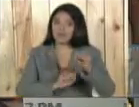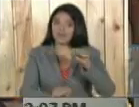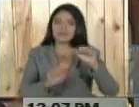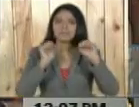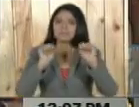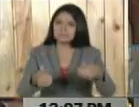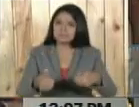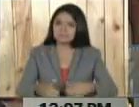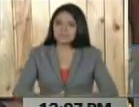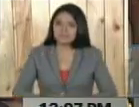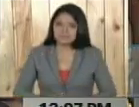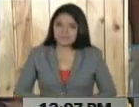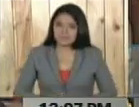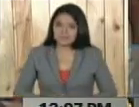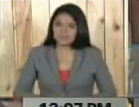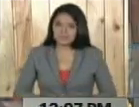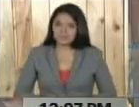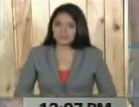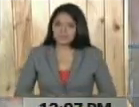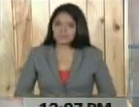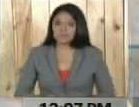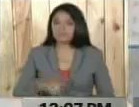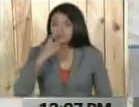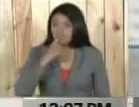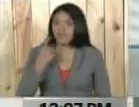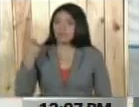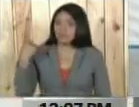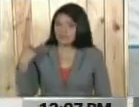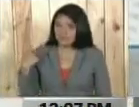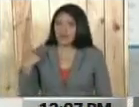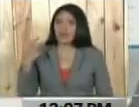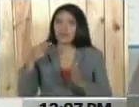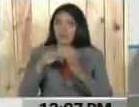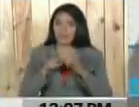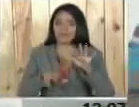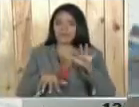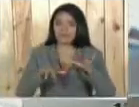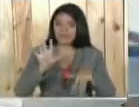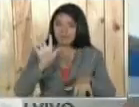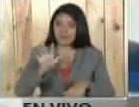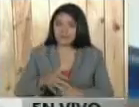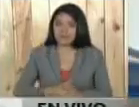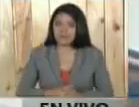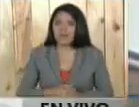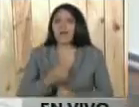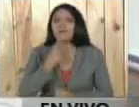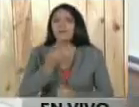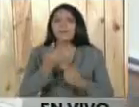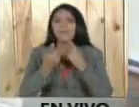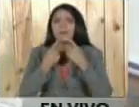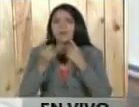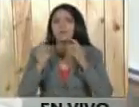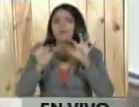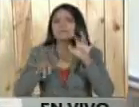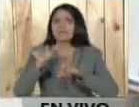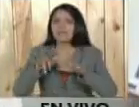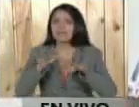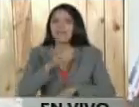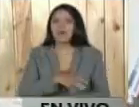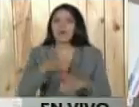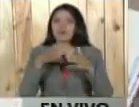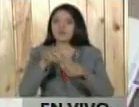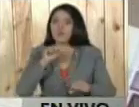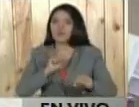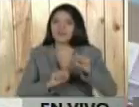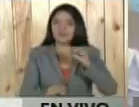activamos el año pasado, 2015. Estaba hablando con el secretario del Consejo de Defensa de